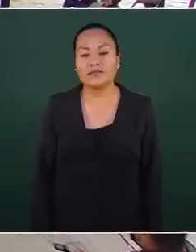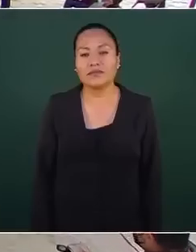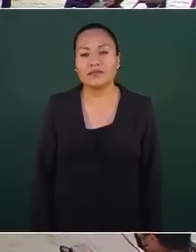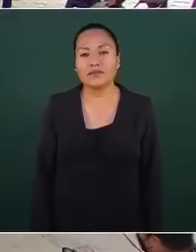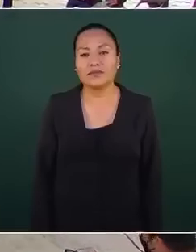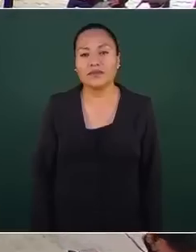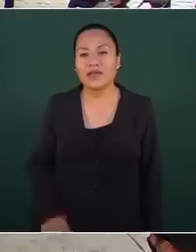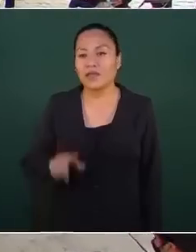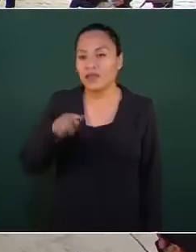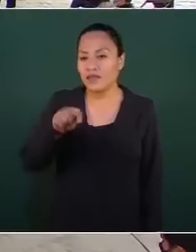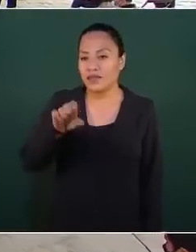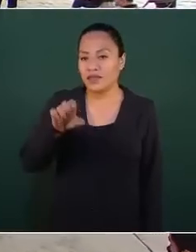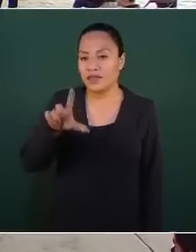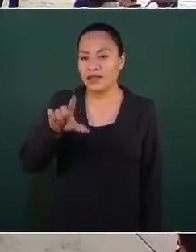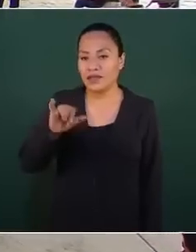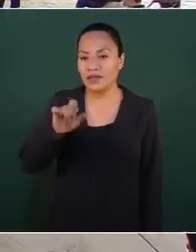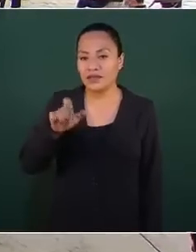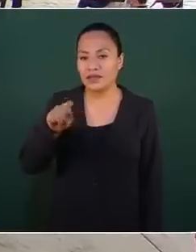Del Ixtlahuaca.